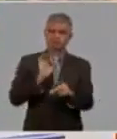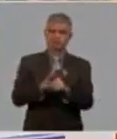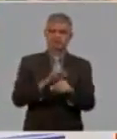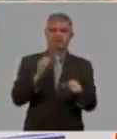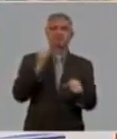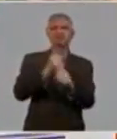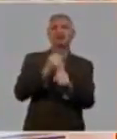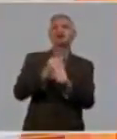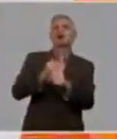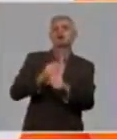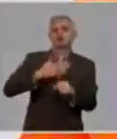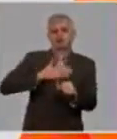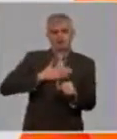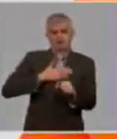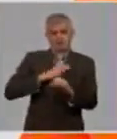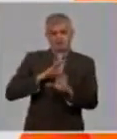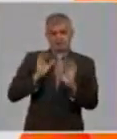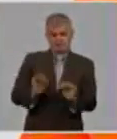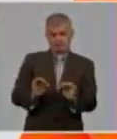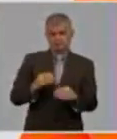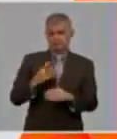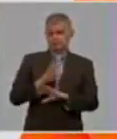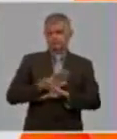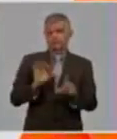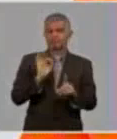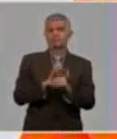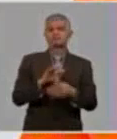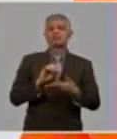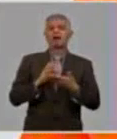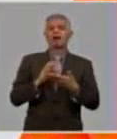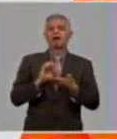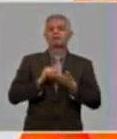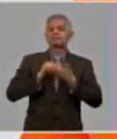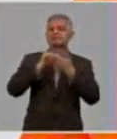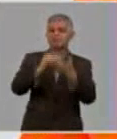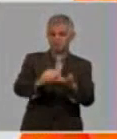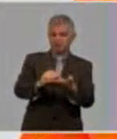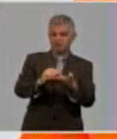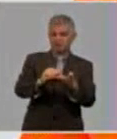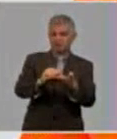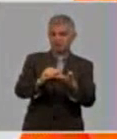cuenta propia, de inmediato. Y prestarán servicio, recordamos,